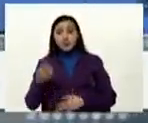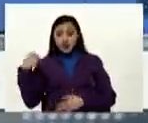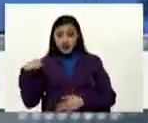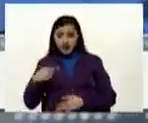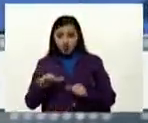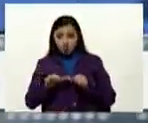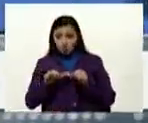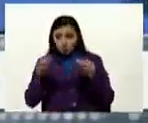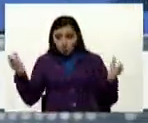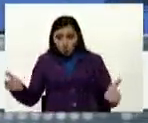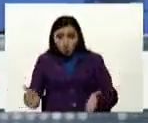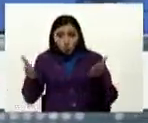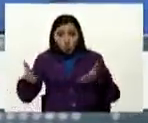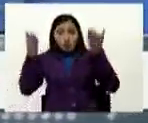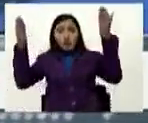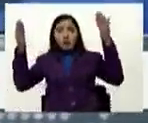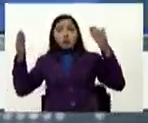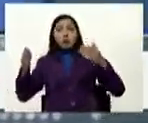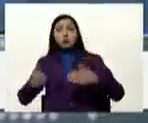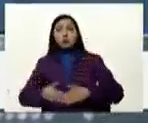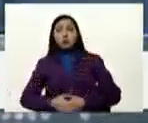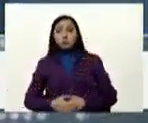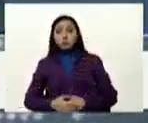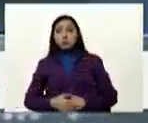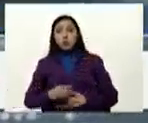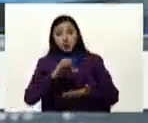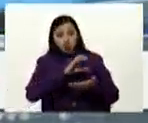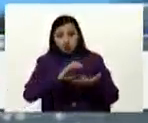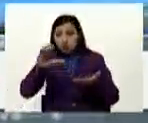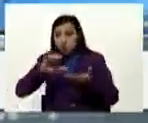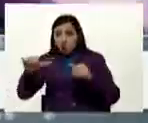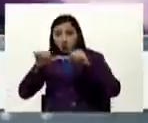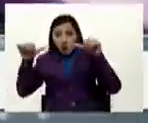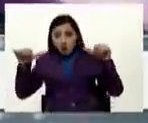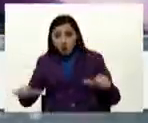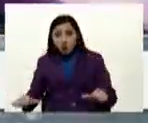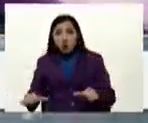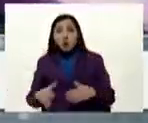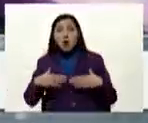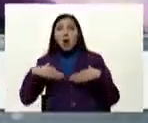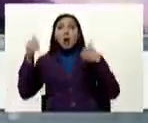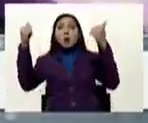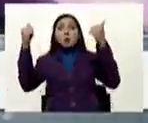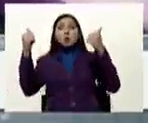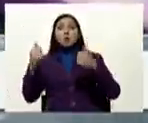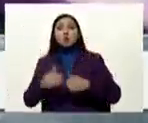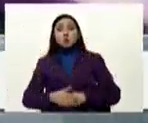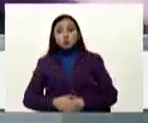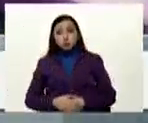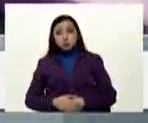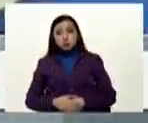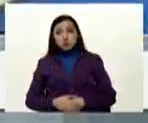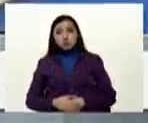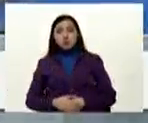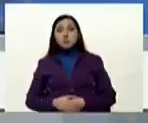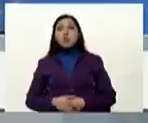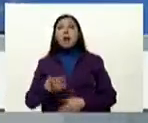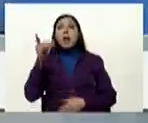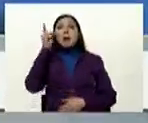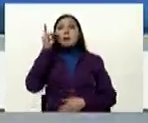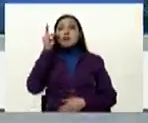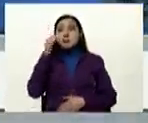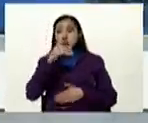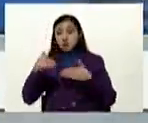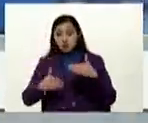seguir levantando, invirtiendo en la salud, invirtiendo, invirtiendo. La vicepresidenta ejecutiva,